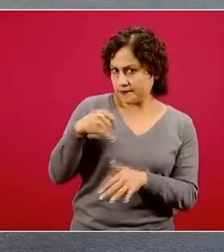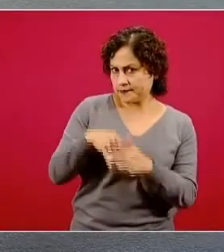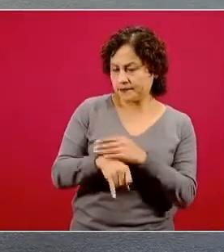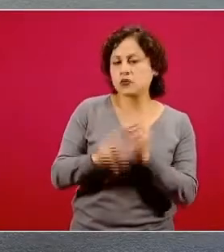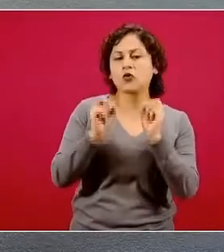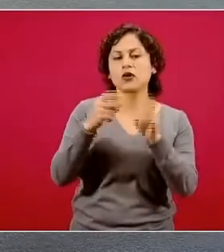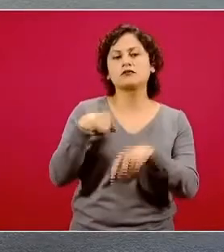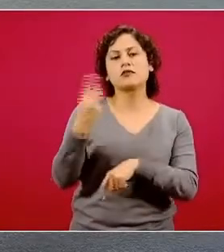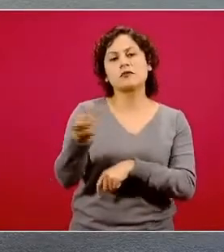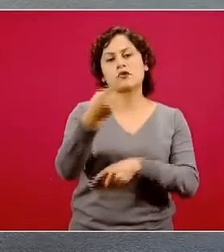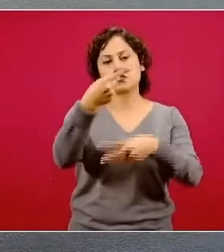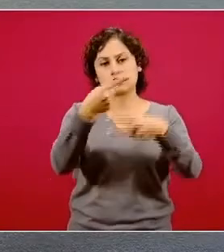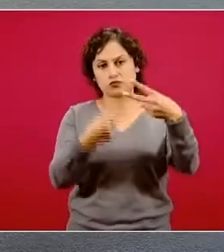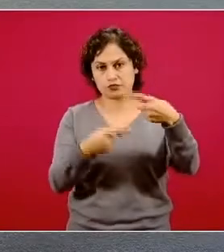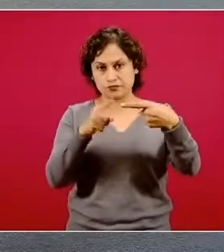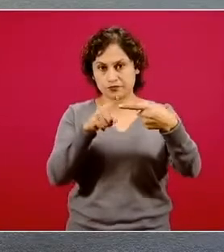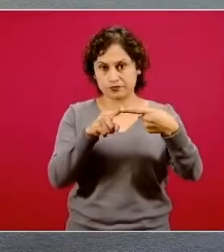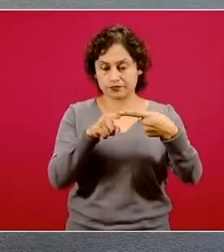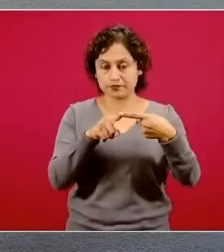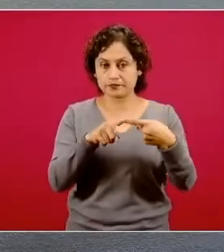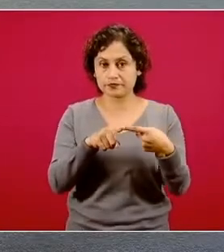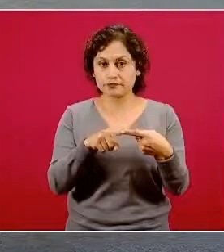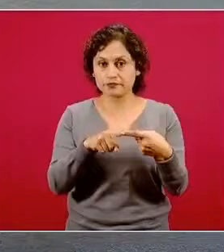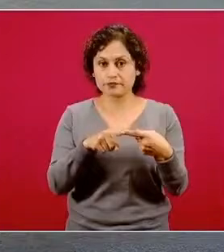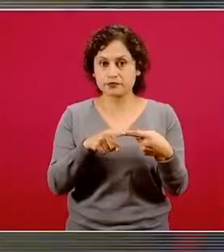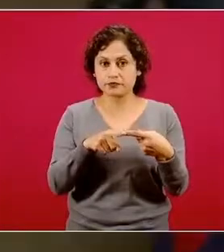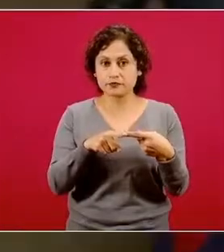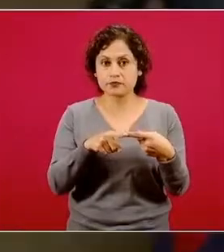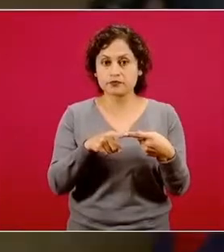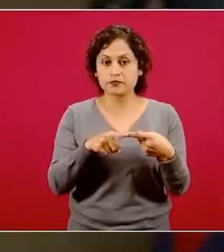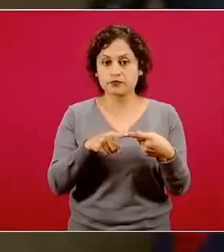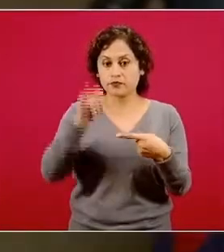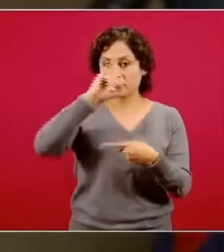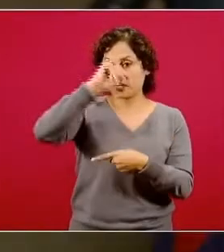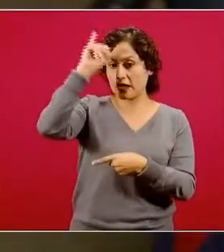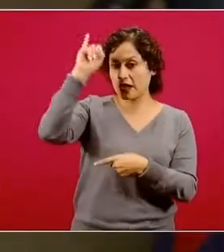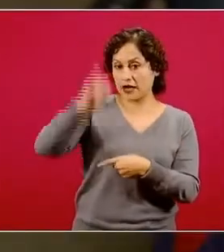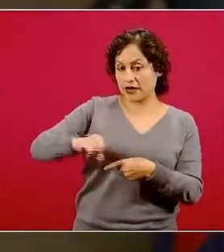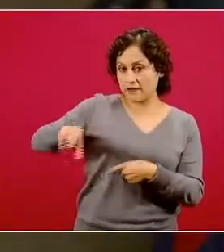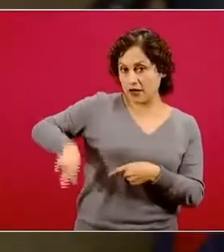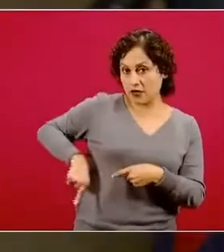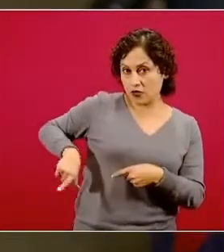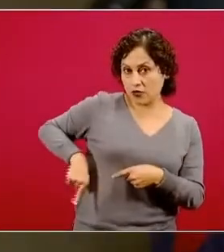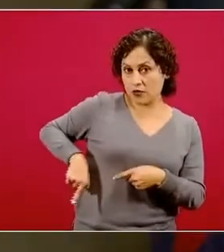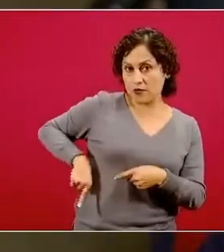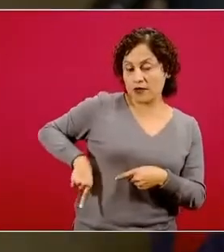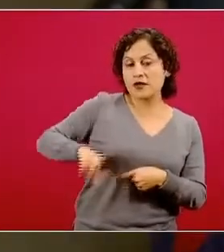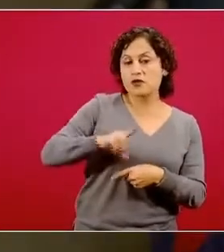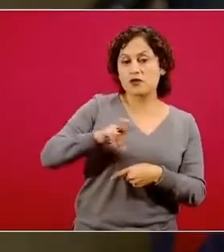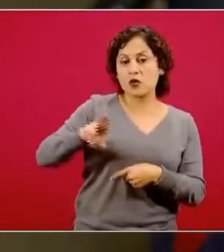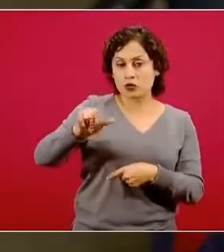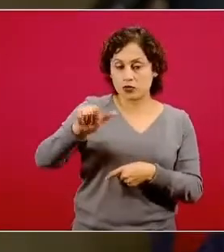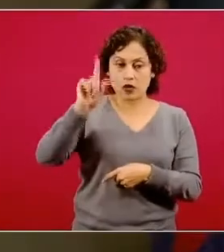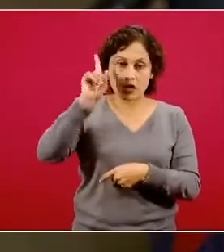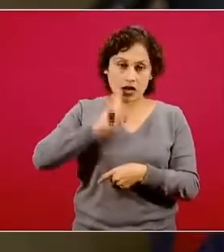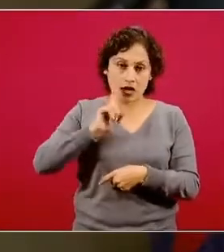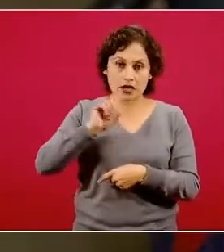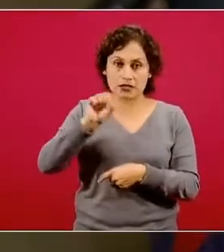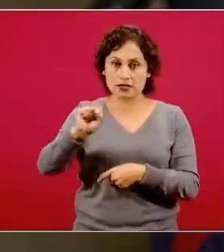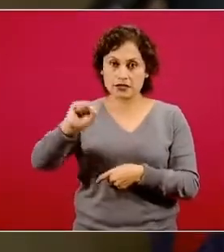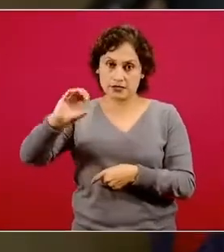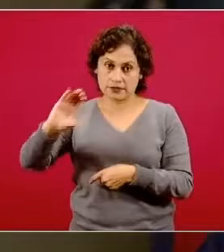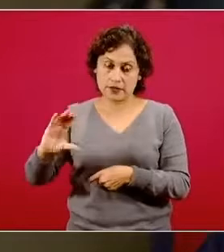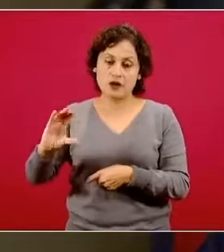dos cosas. La primera, la jefa de gobierno, la doctora Sheinbaum, ya comentó que vamos a continuar en